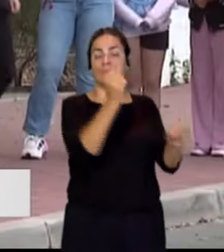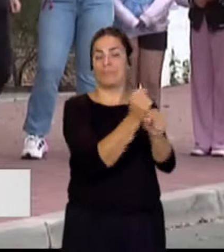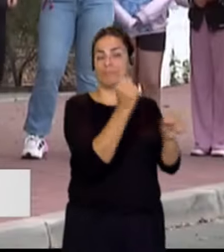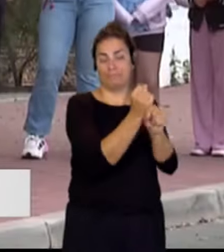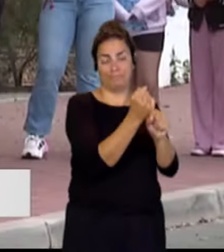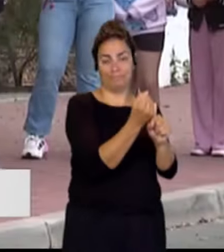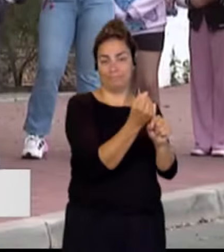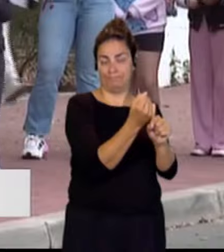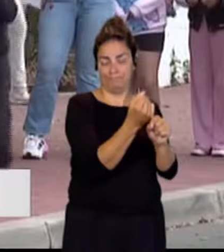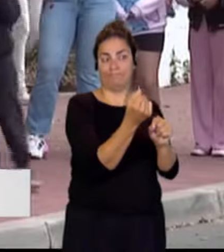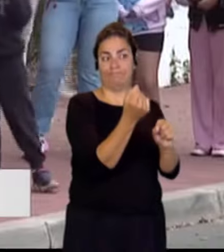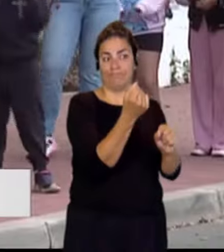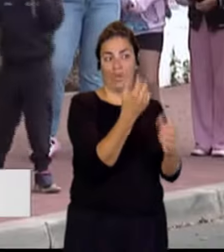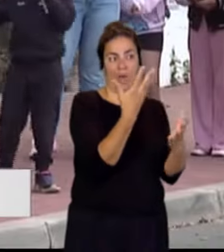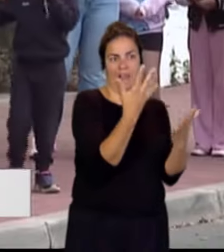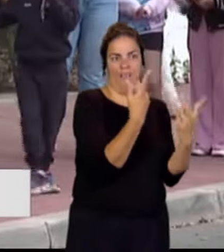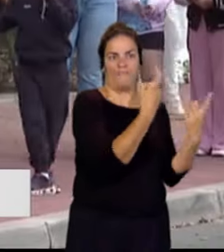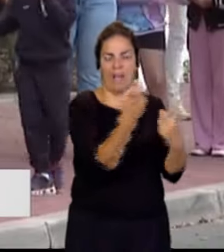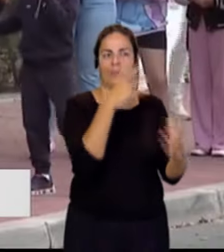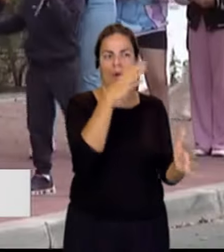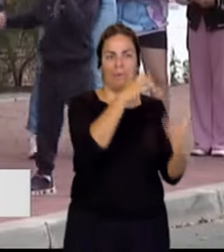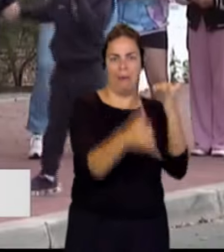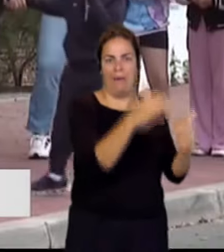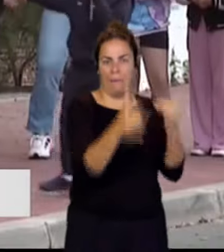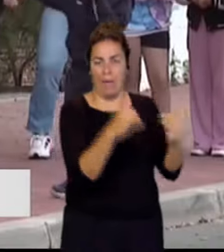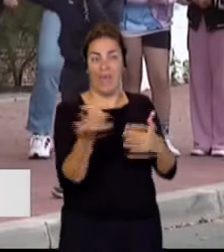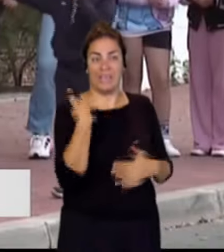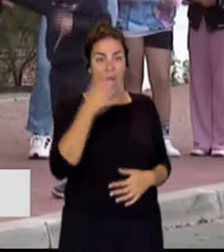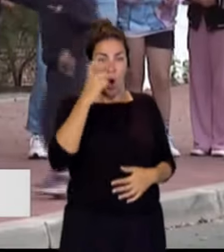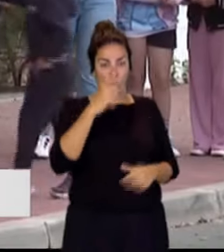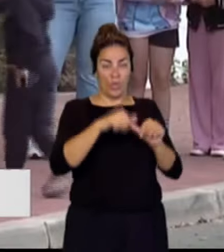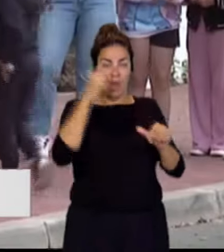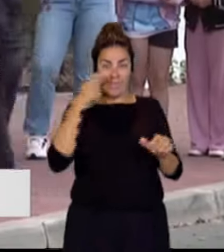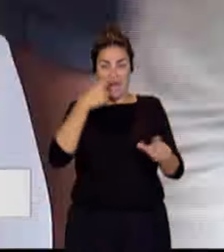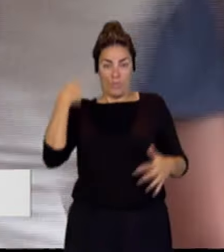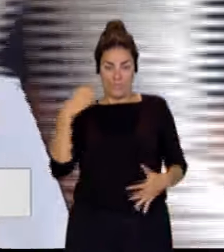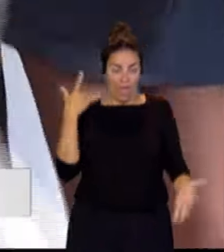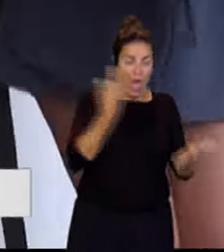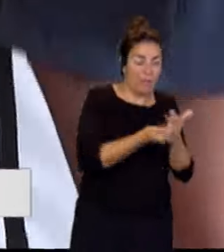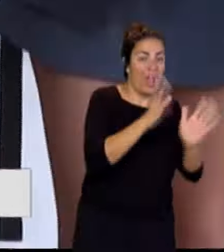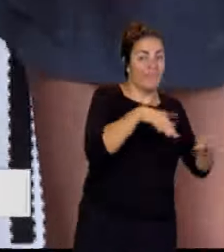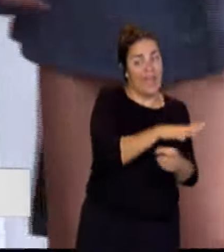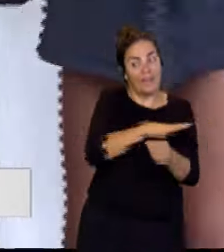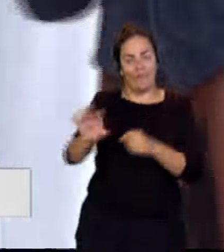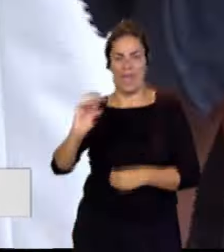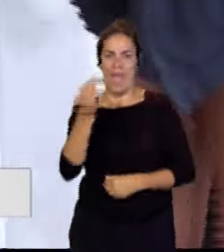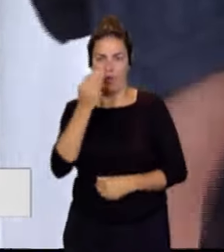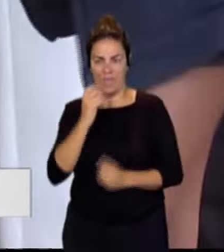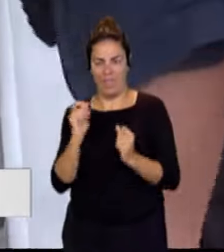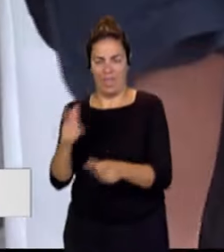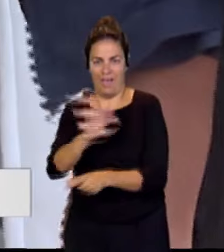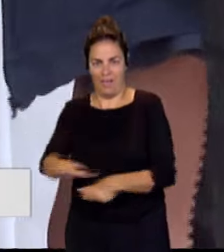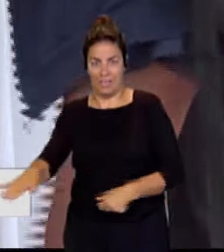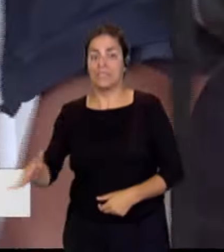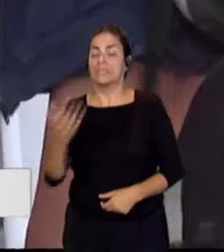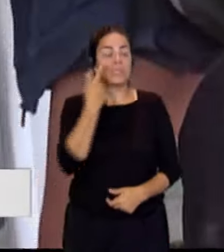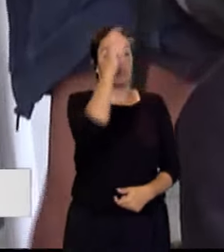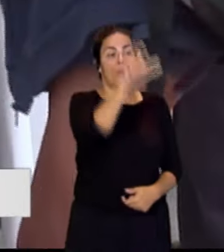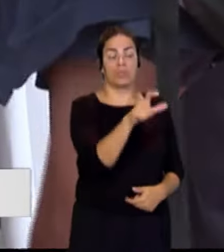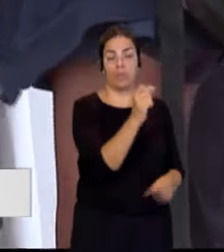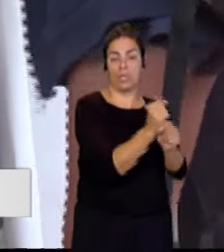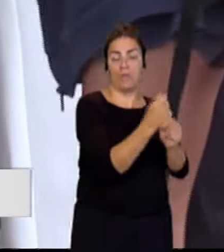junio del pasado curso repercute en la comida que reciben los escolares si alguna de estas personas de la plantilla falla